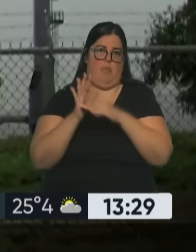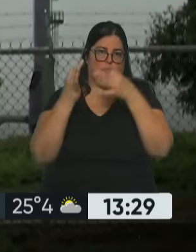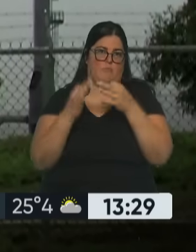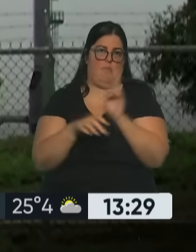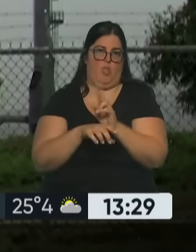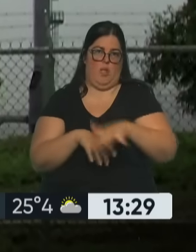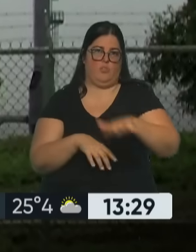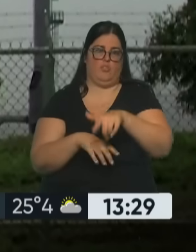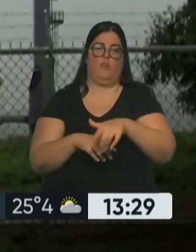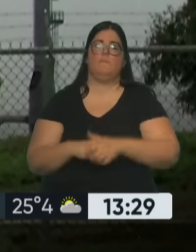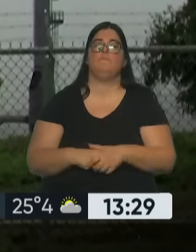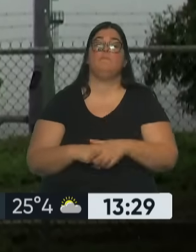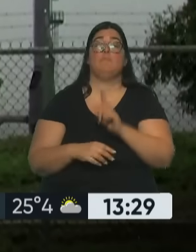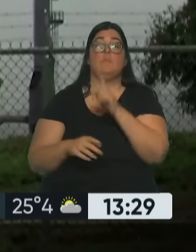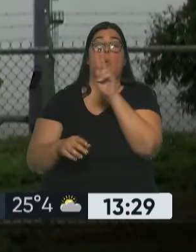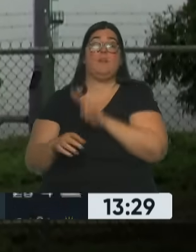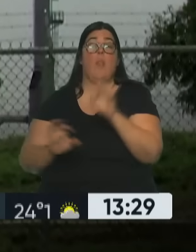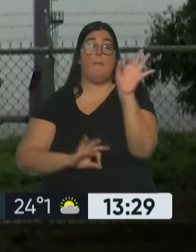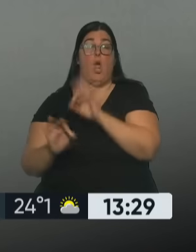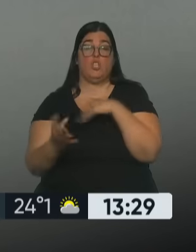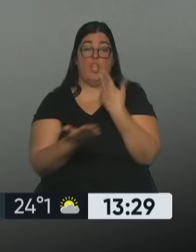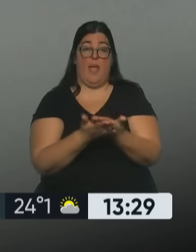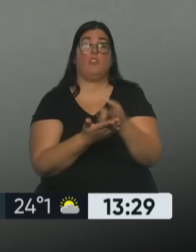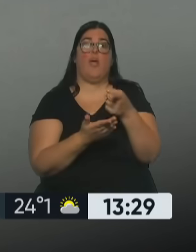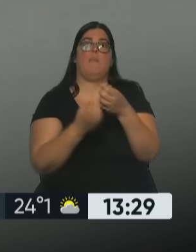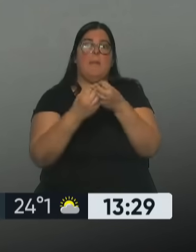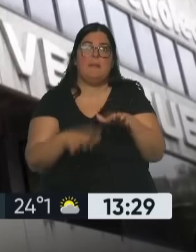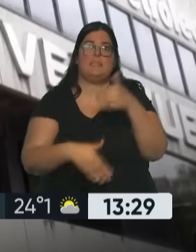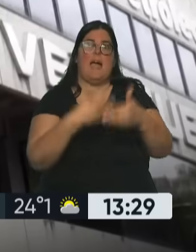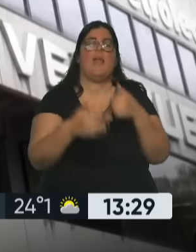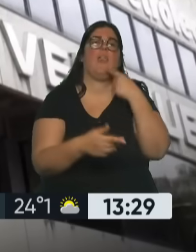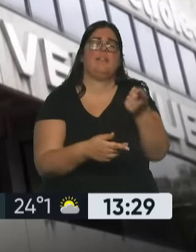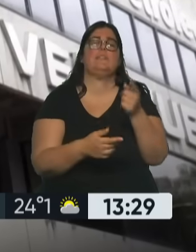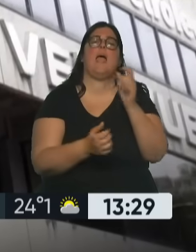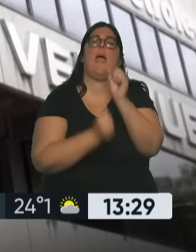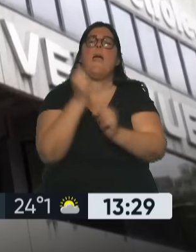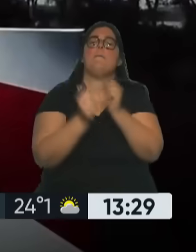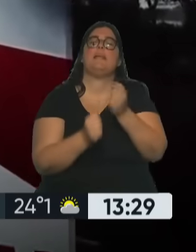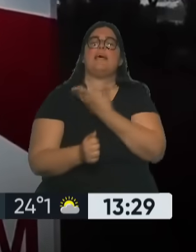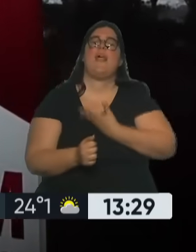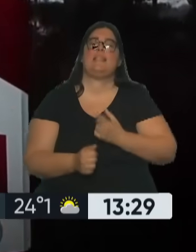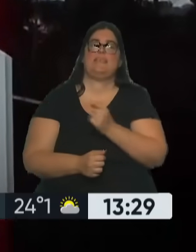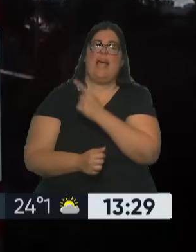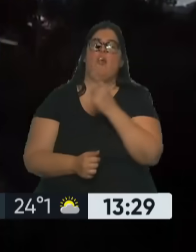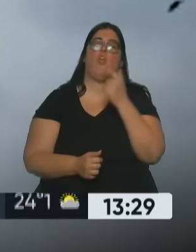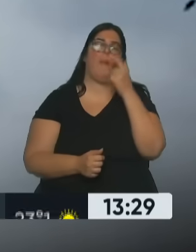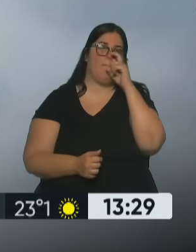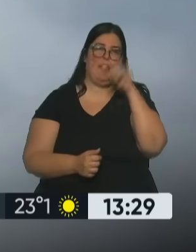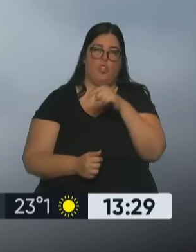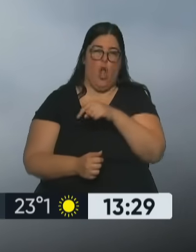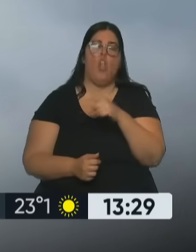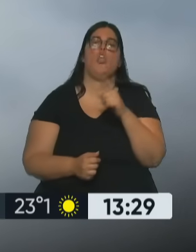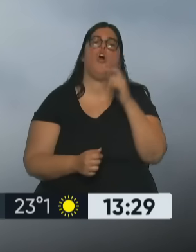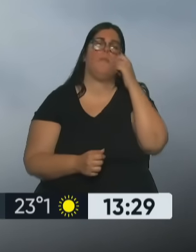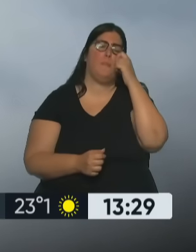Para la puesta en marcha del proyecto venezolano, el plan prevé que las empresas estatales Petróleos de Venezuela, PDVSA, y Corporación Venezolana de